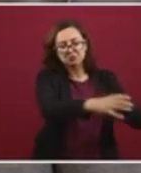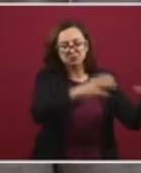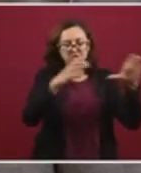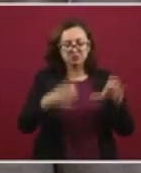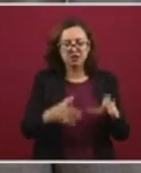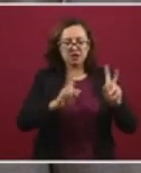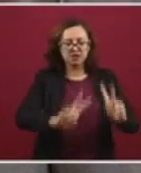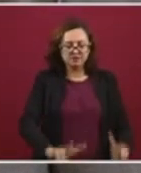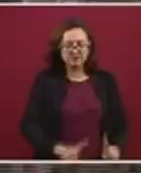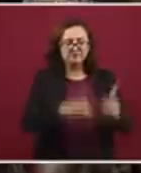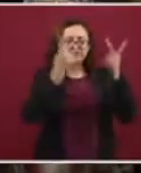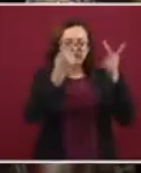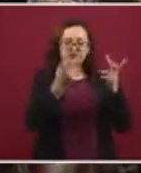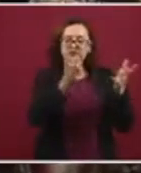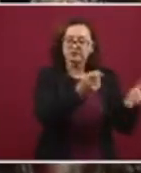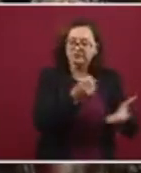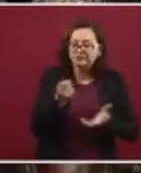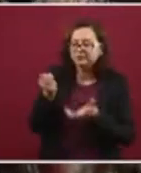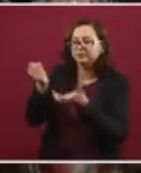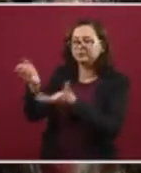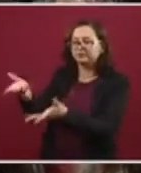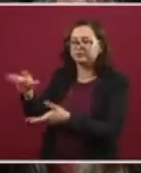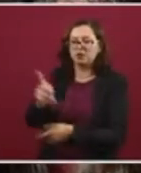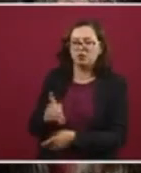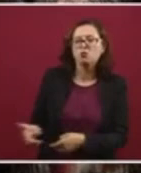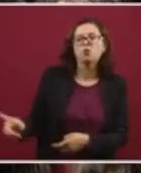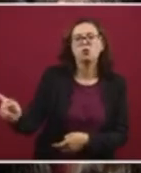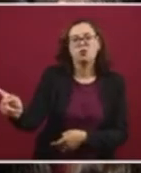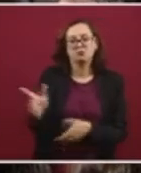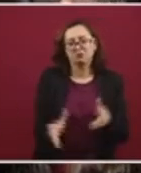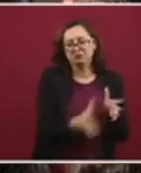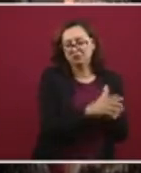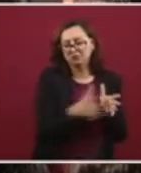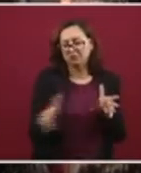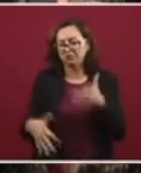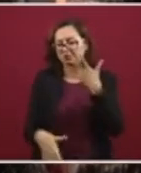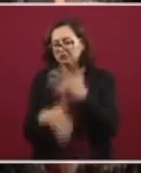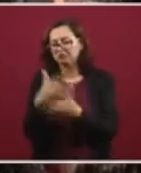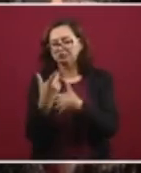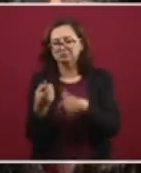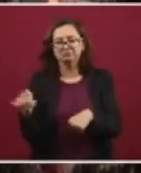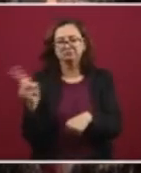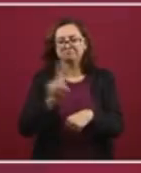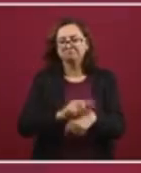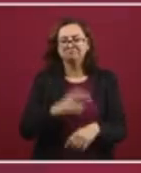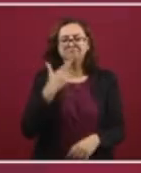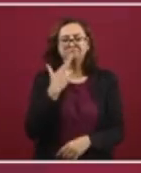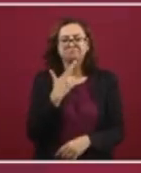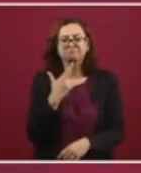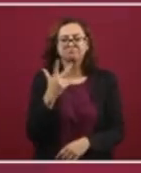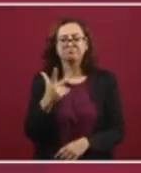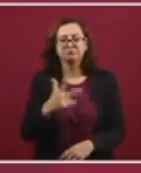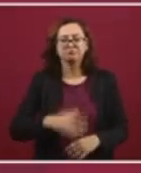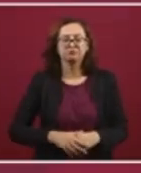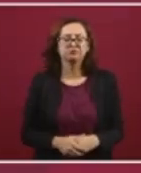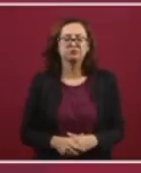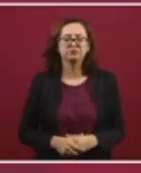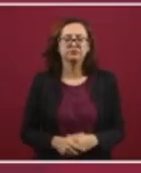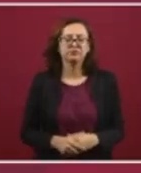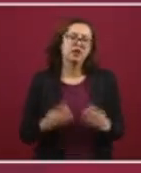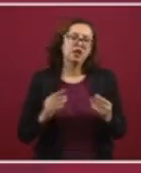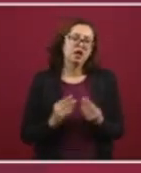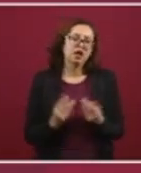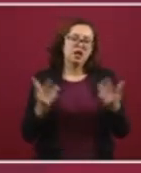da una mejor utilidad a todos esos bienes, desde luego pensando en